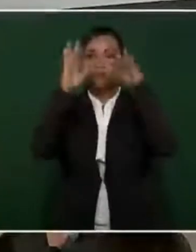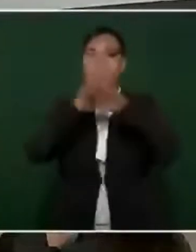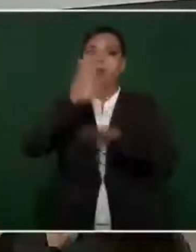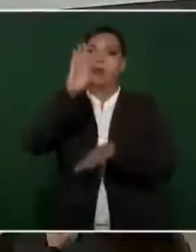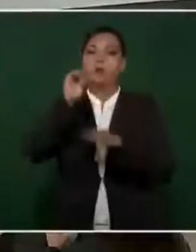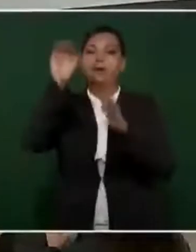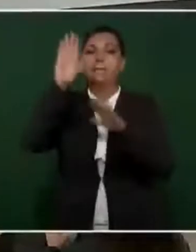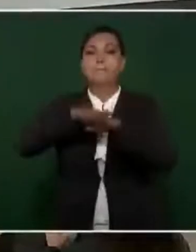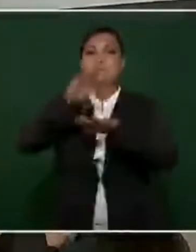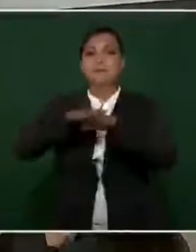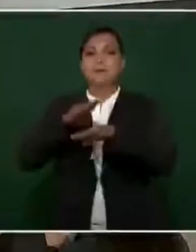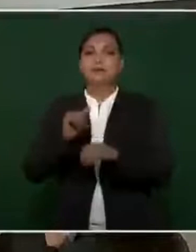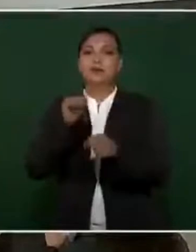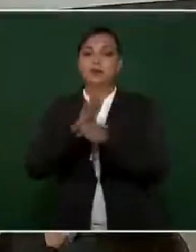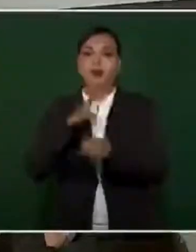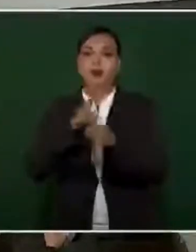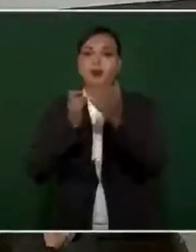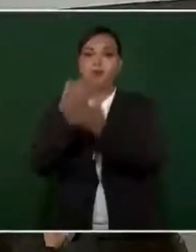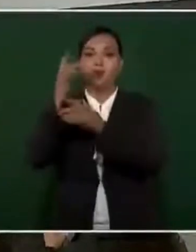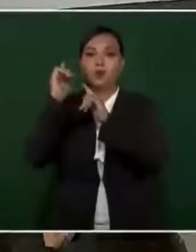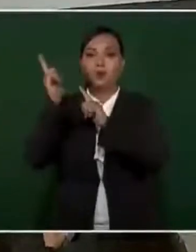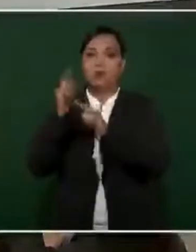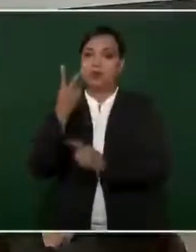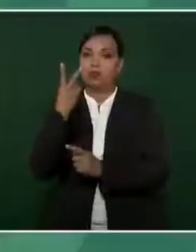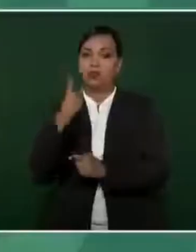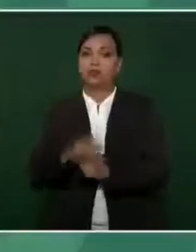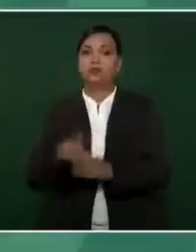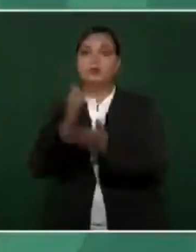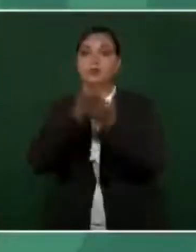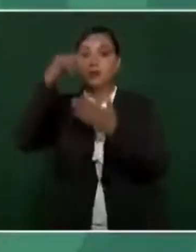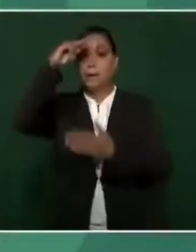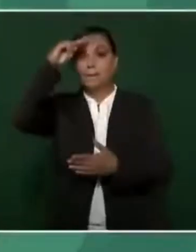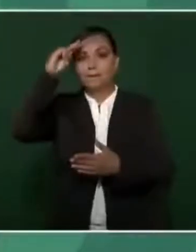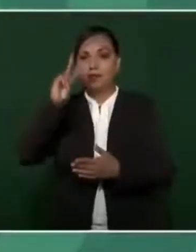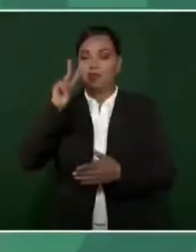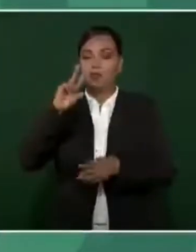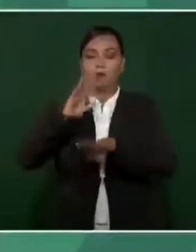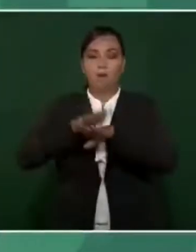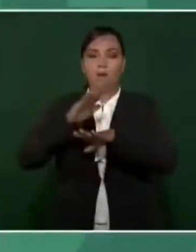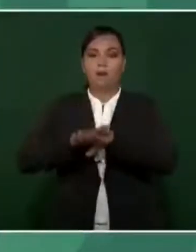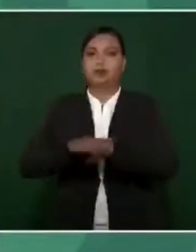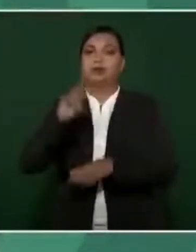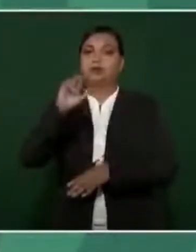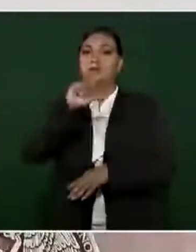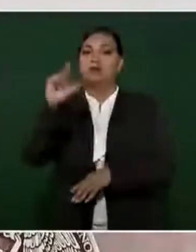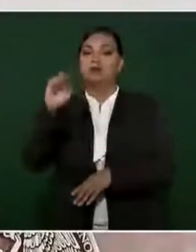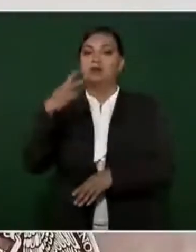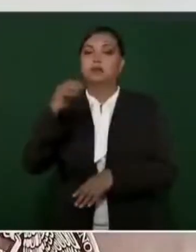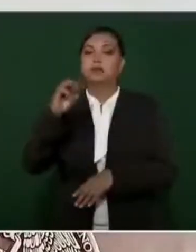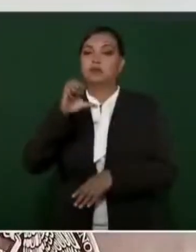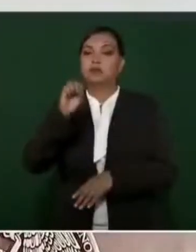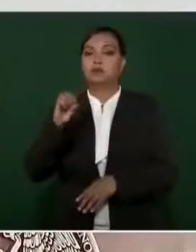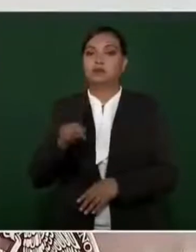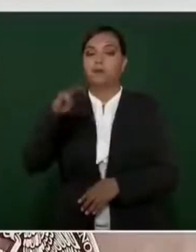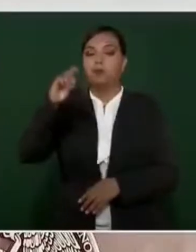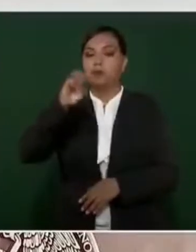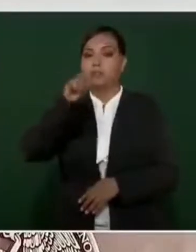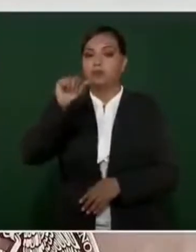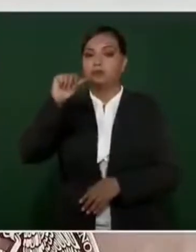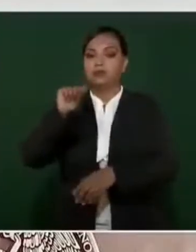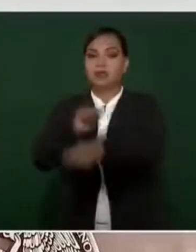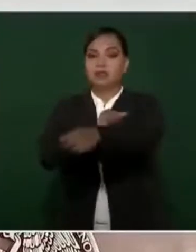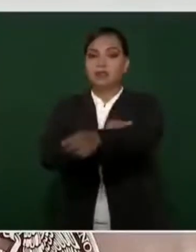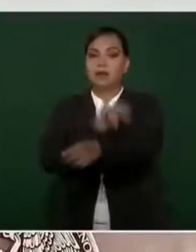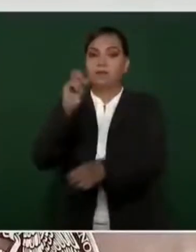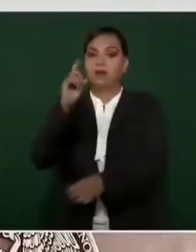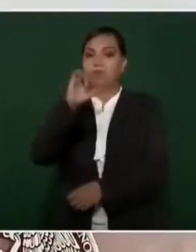Estas serán en Nuevo Laredo 2, en Ciudad Victoria 2 más, en Vallehermoso, en Méndez, Aldama, Padilla e Hidalgo.